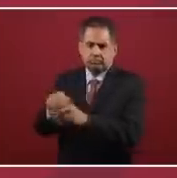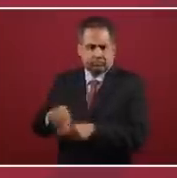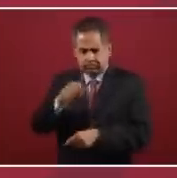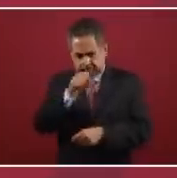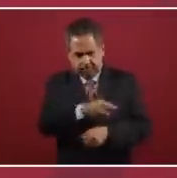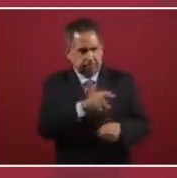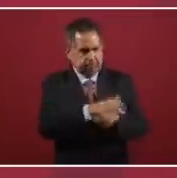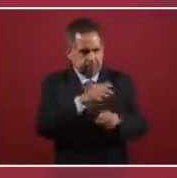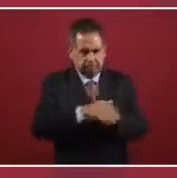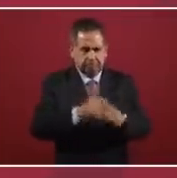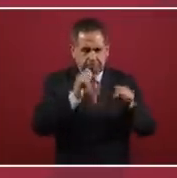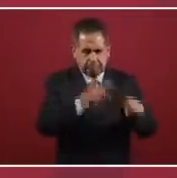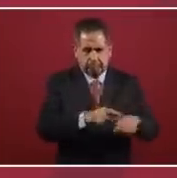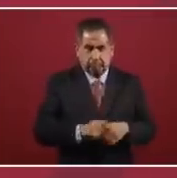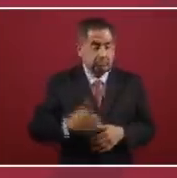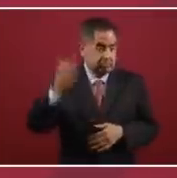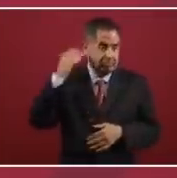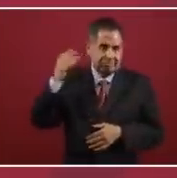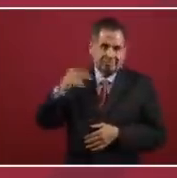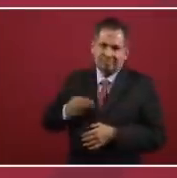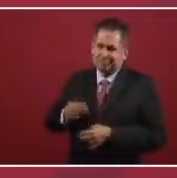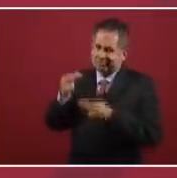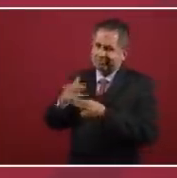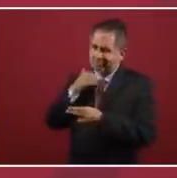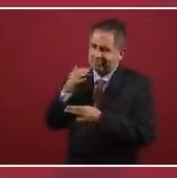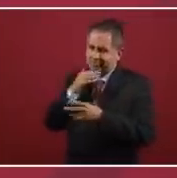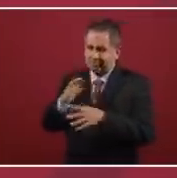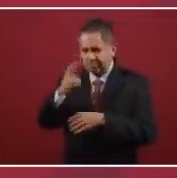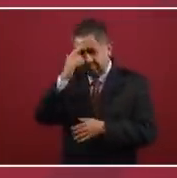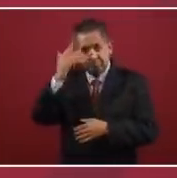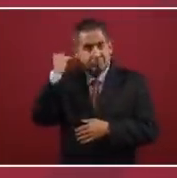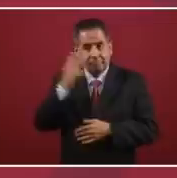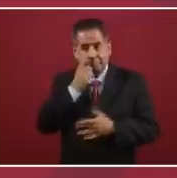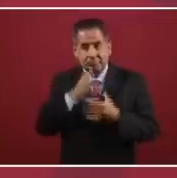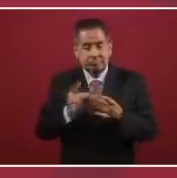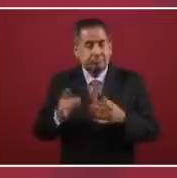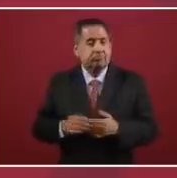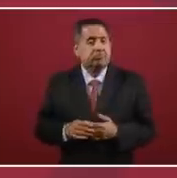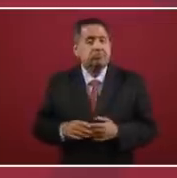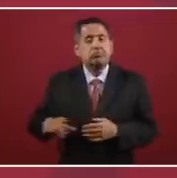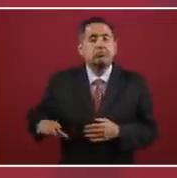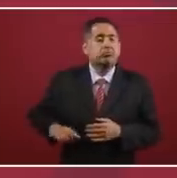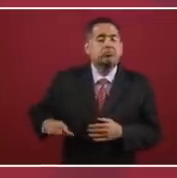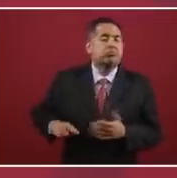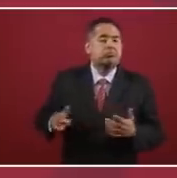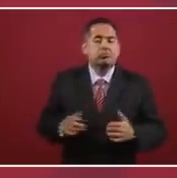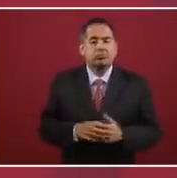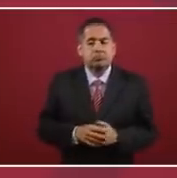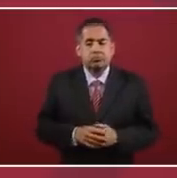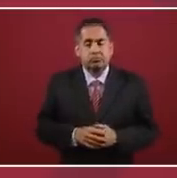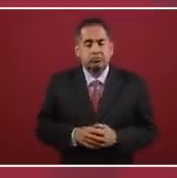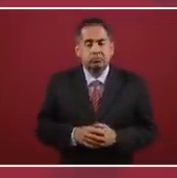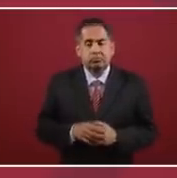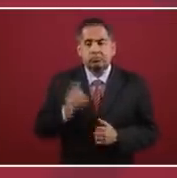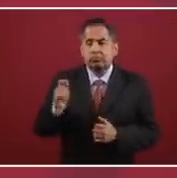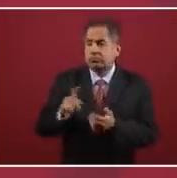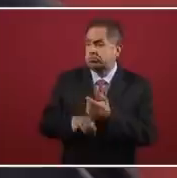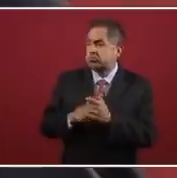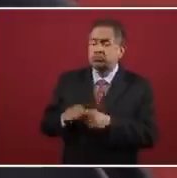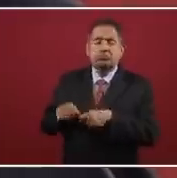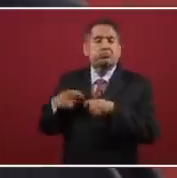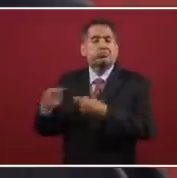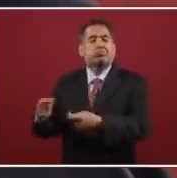era un negocio también que se tenía. Les comentaba yo que el gobierno llegó a